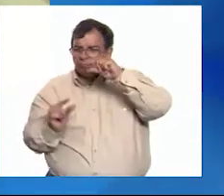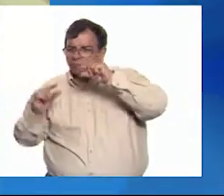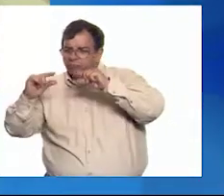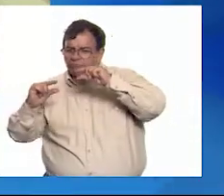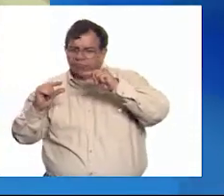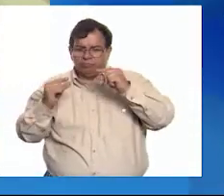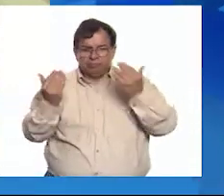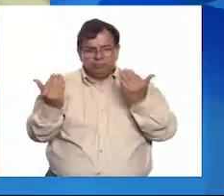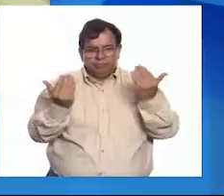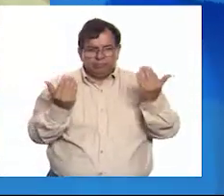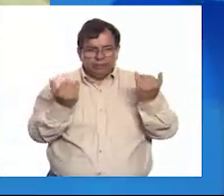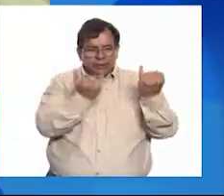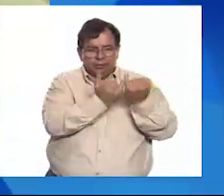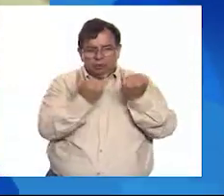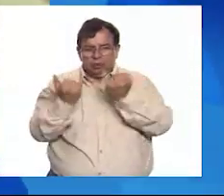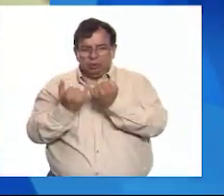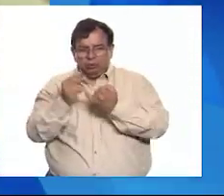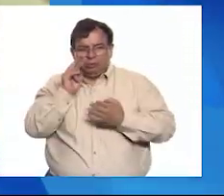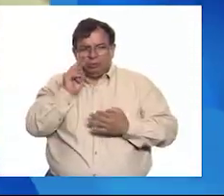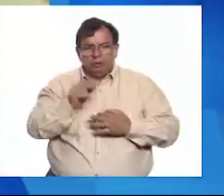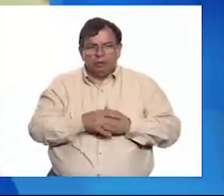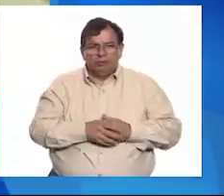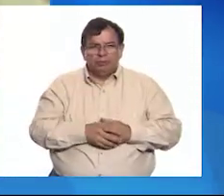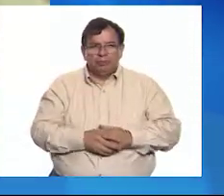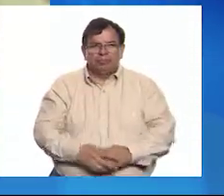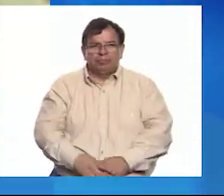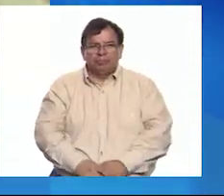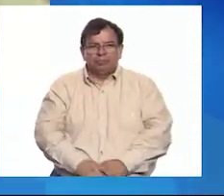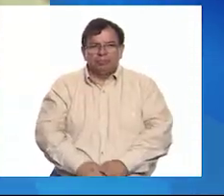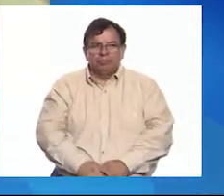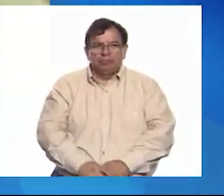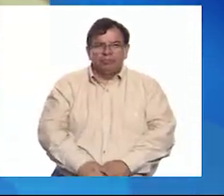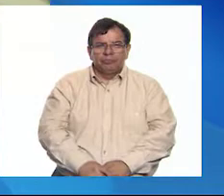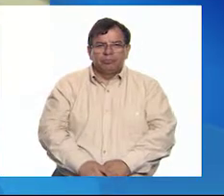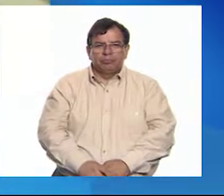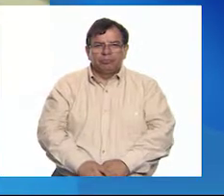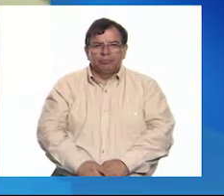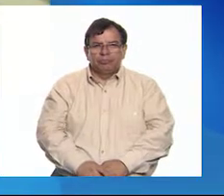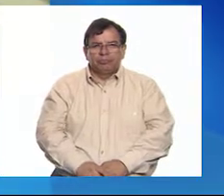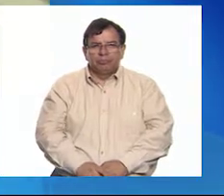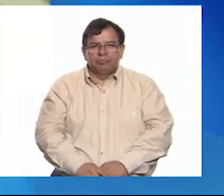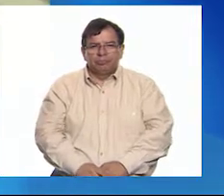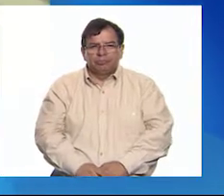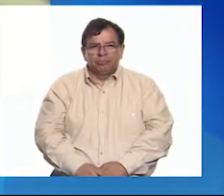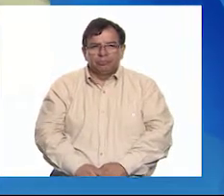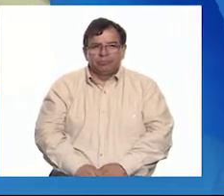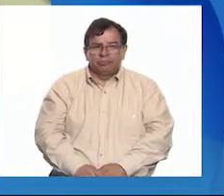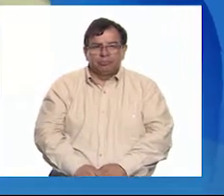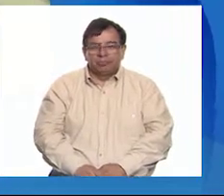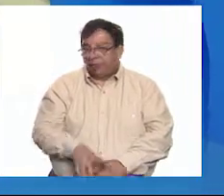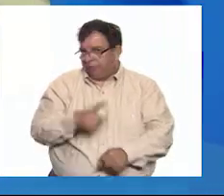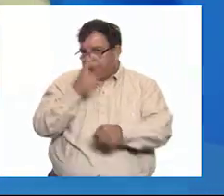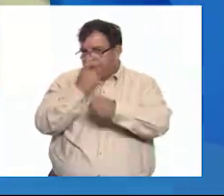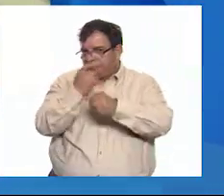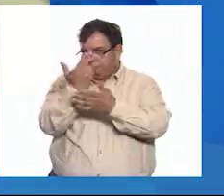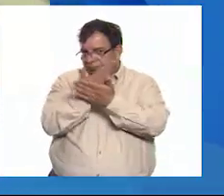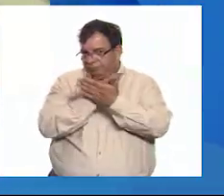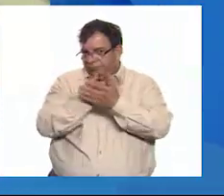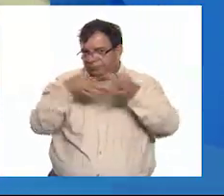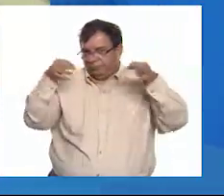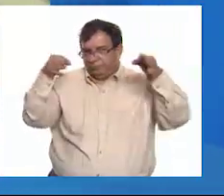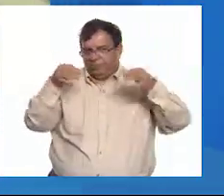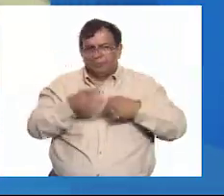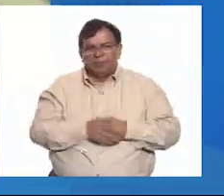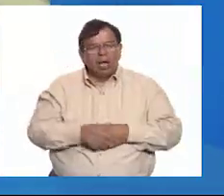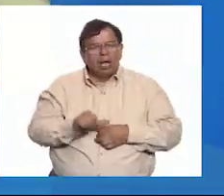Entonces, vamos a dejar aquí para que ustedes lo puedan observar. Entonces, tenemos nuestro primer diseño. Aquí